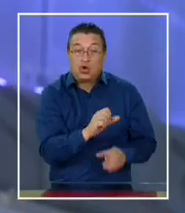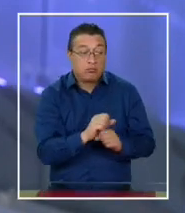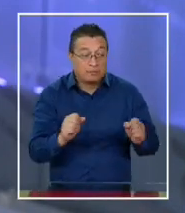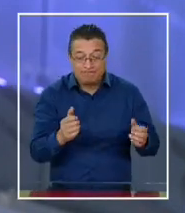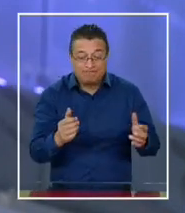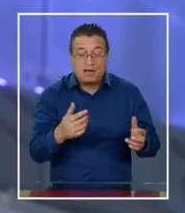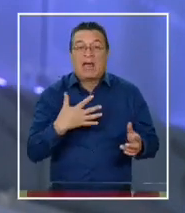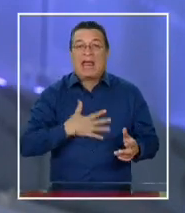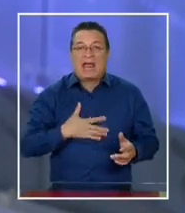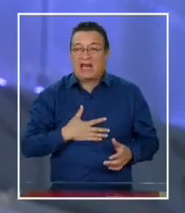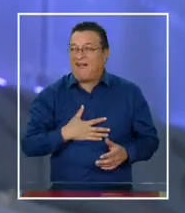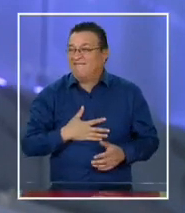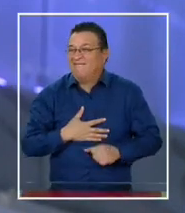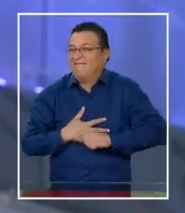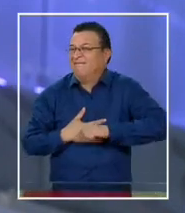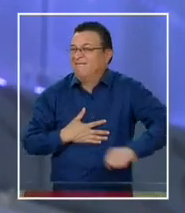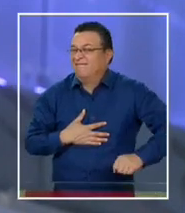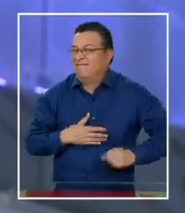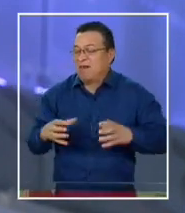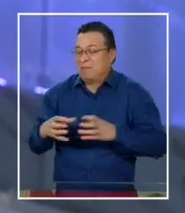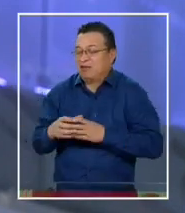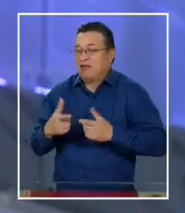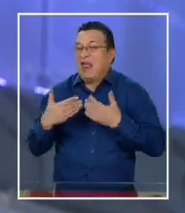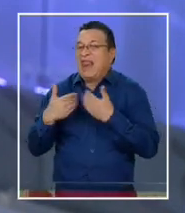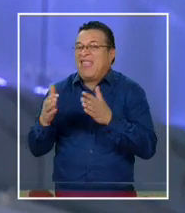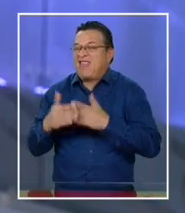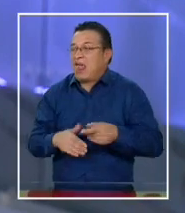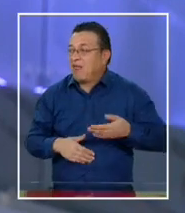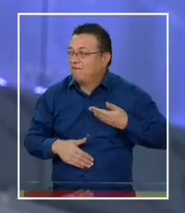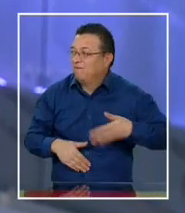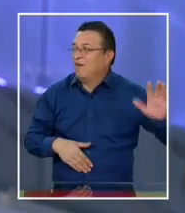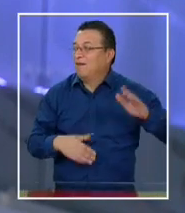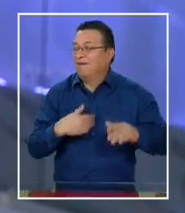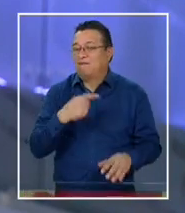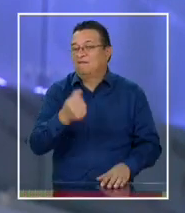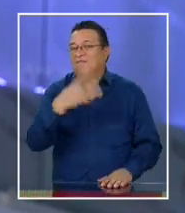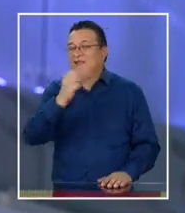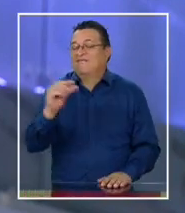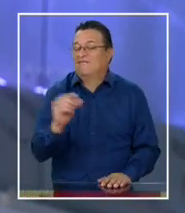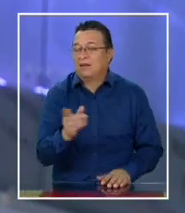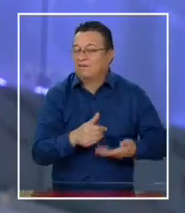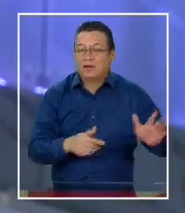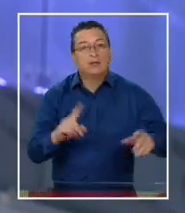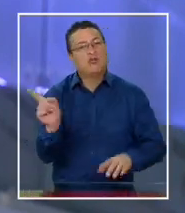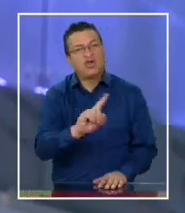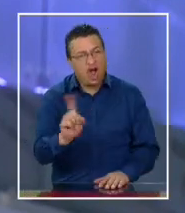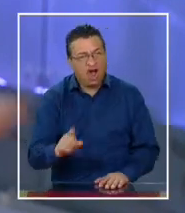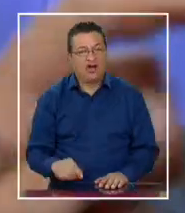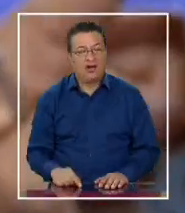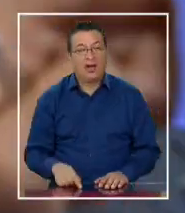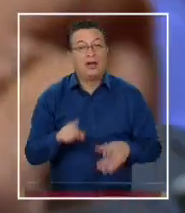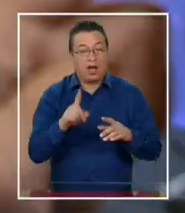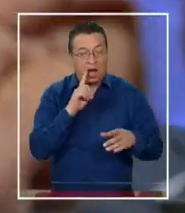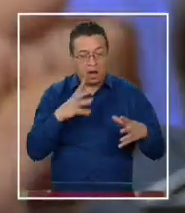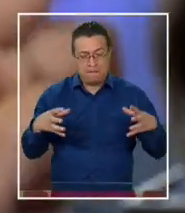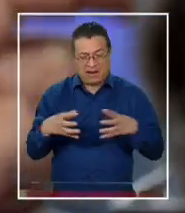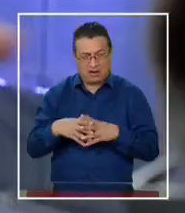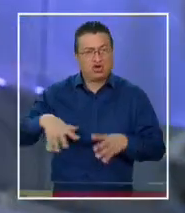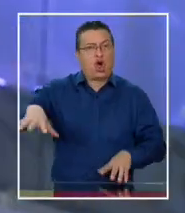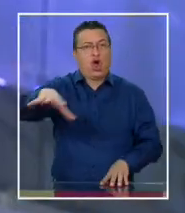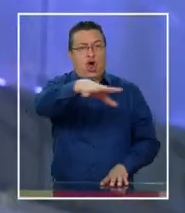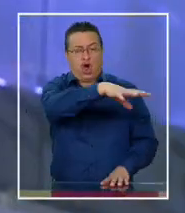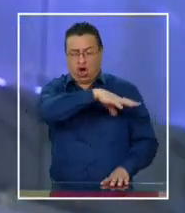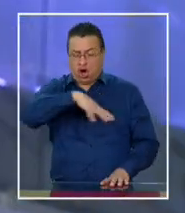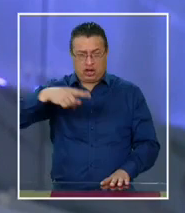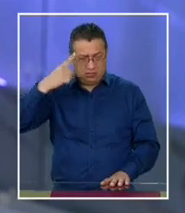nunca fue ni su intención ni dañar ni castigar ni menospreciar y quitarle valor porque al revés Entonces si hay un partido que todos transversalmente